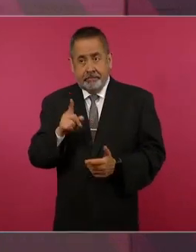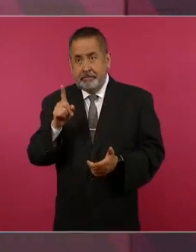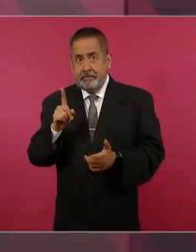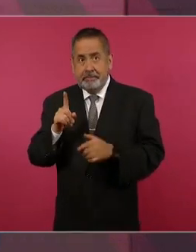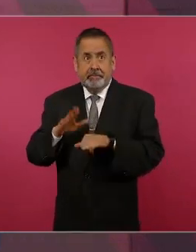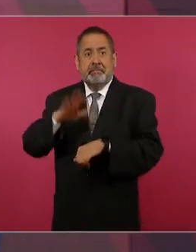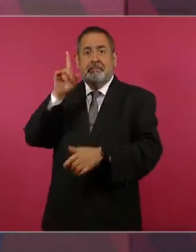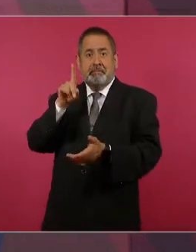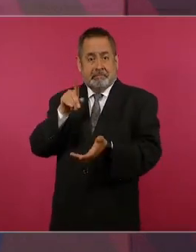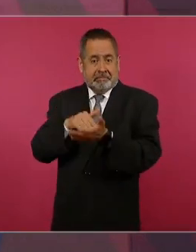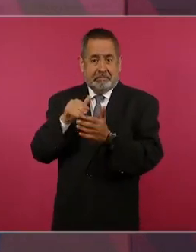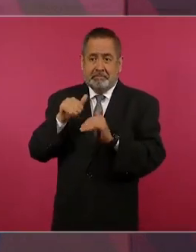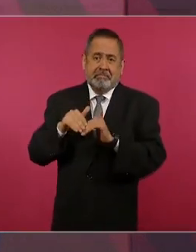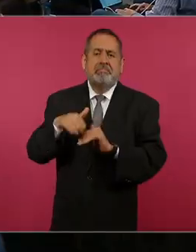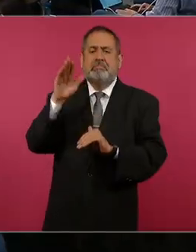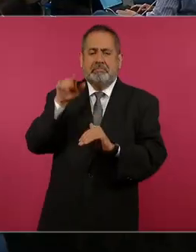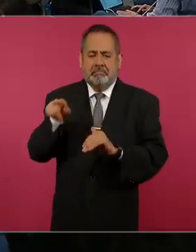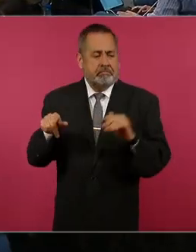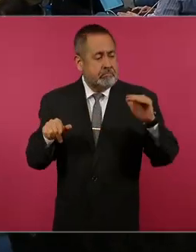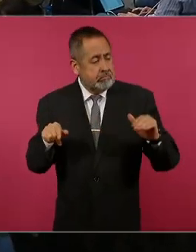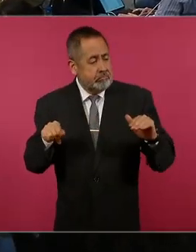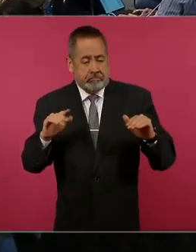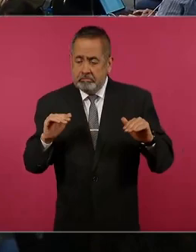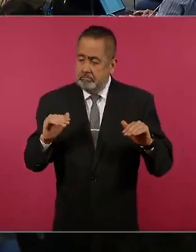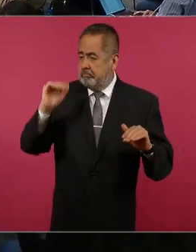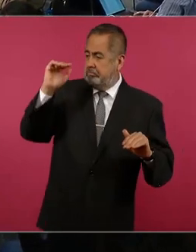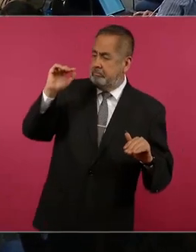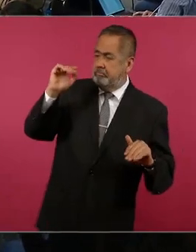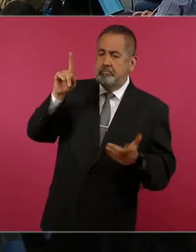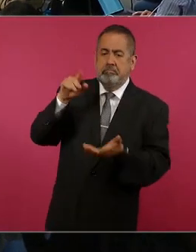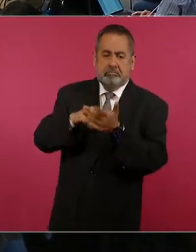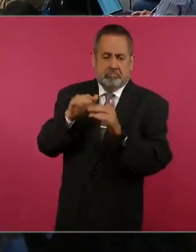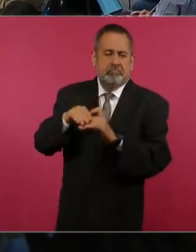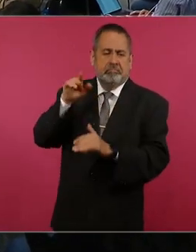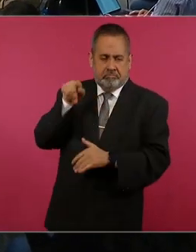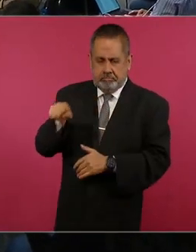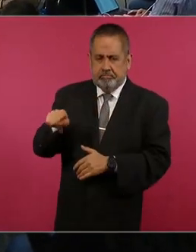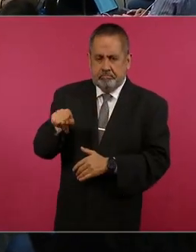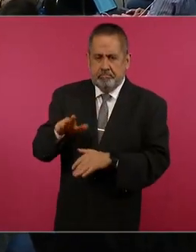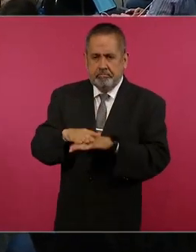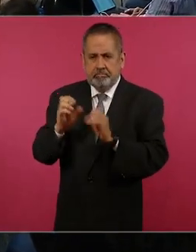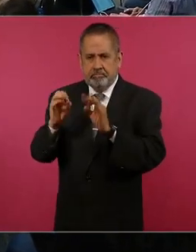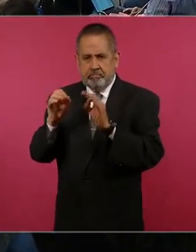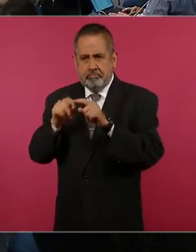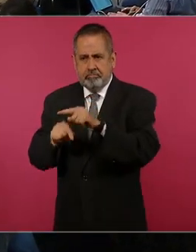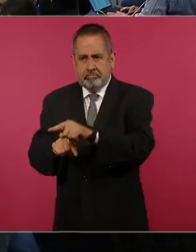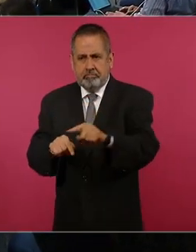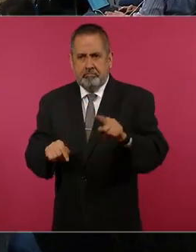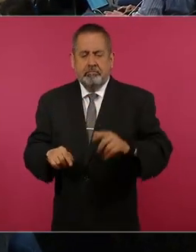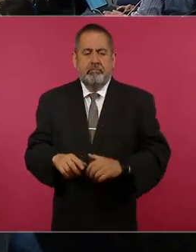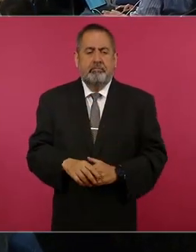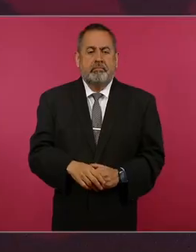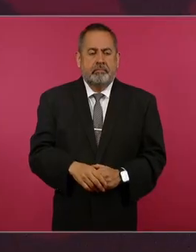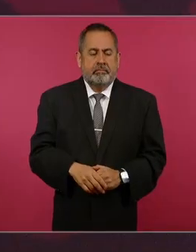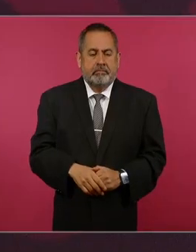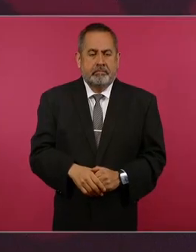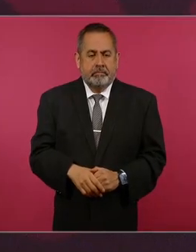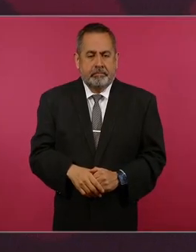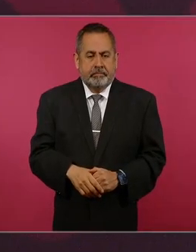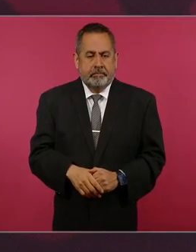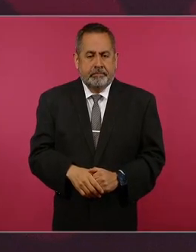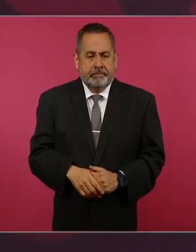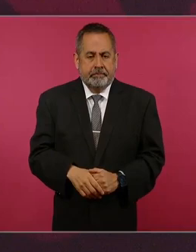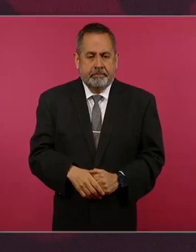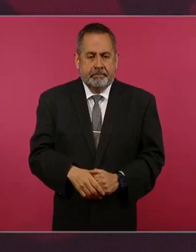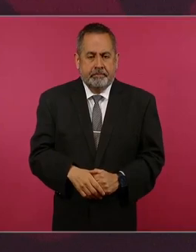sucursales por encima de lo que tiene el banco de más sucursales.